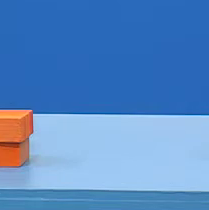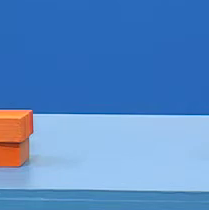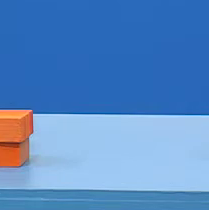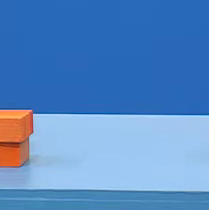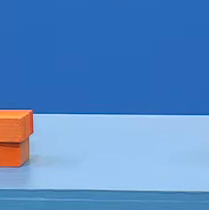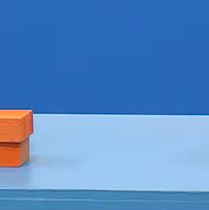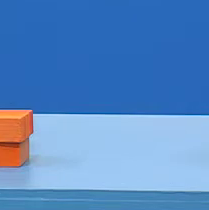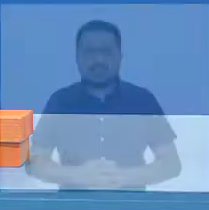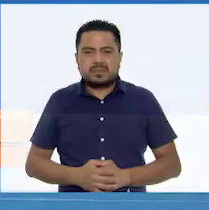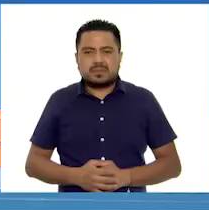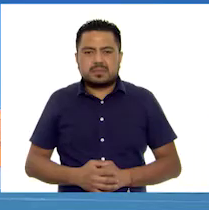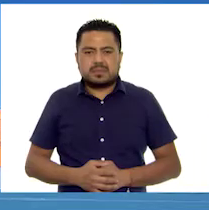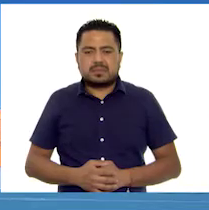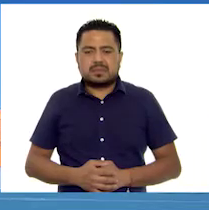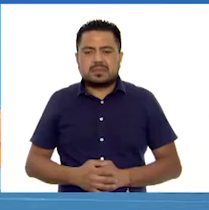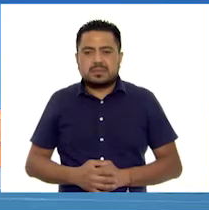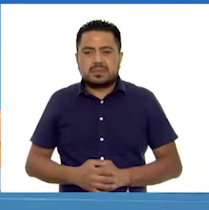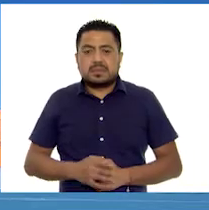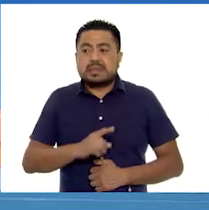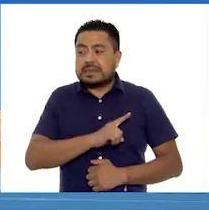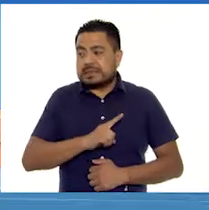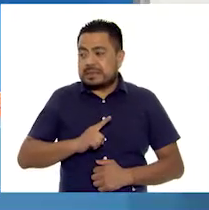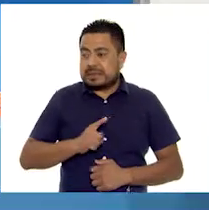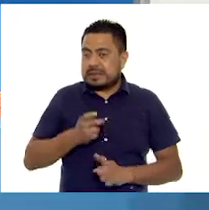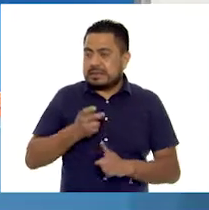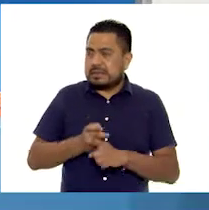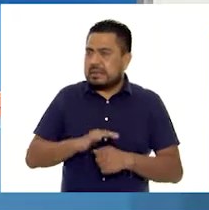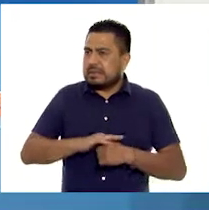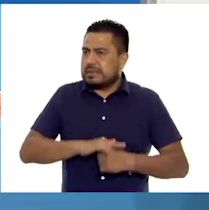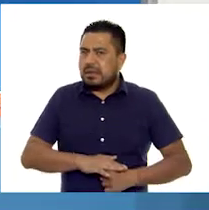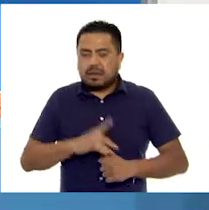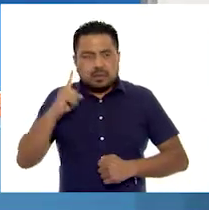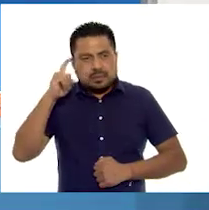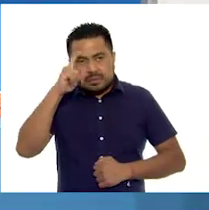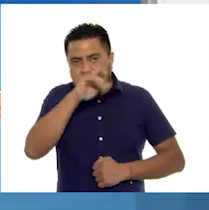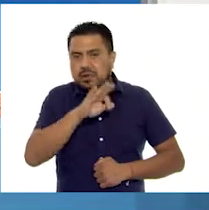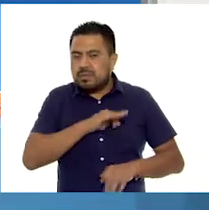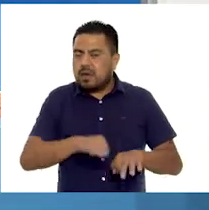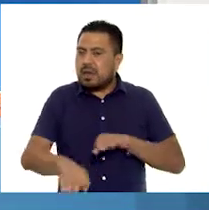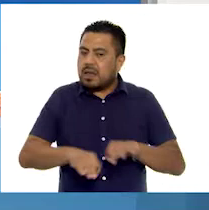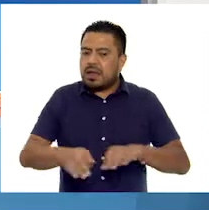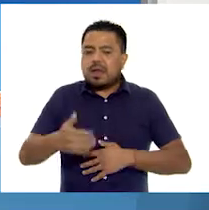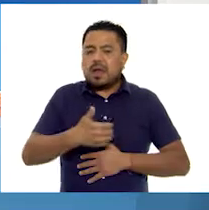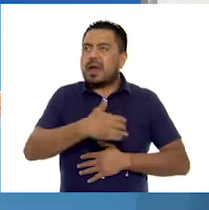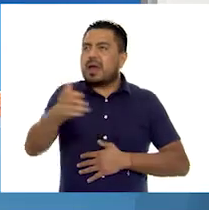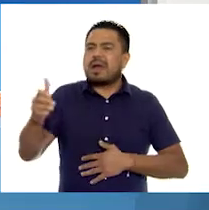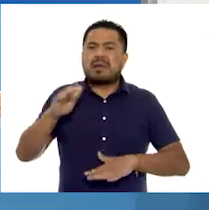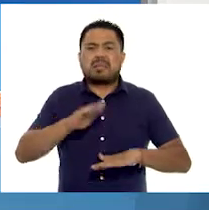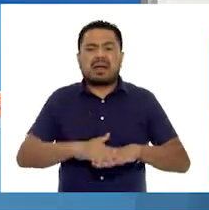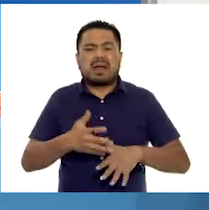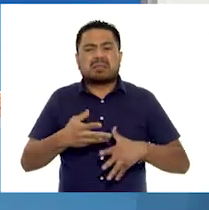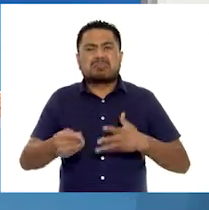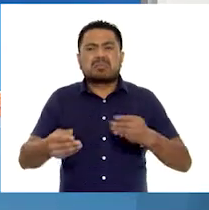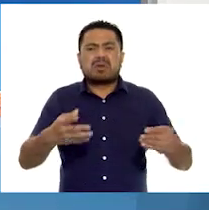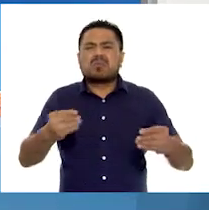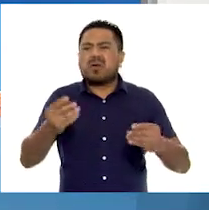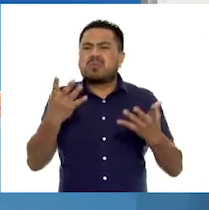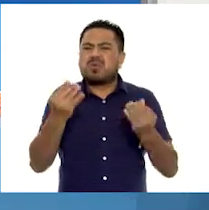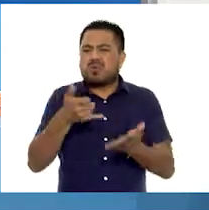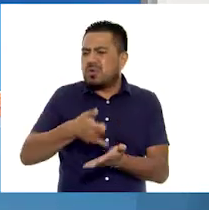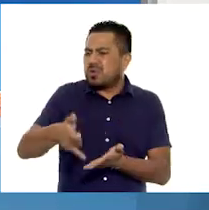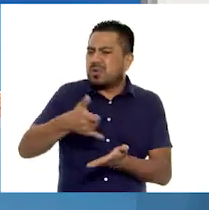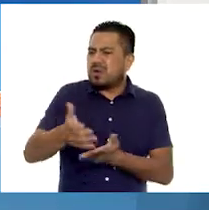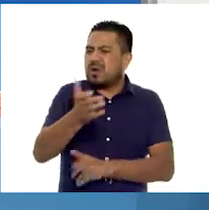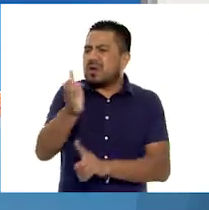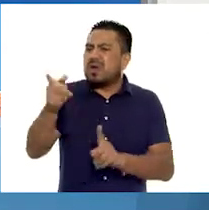super debido a este rezago las dificultades para trabajar en el campo se multiplicaron y muchos campesinos se